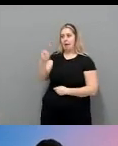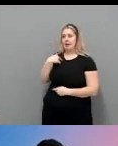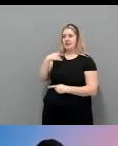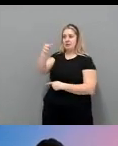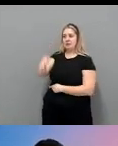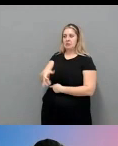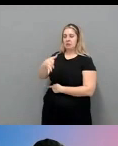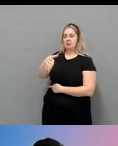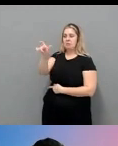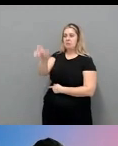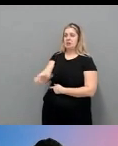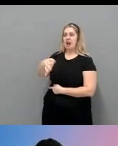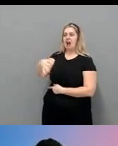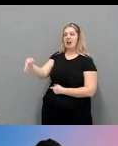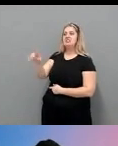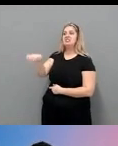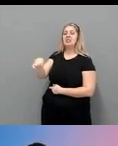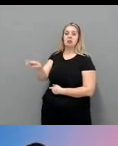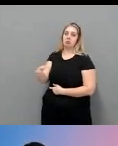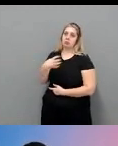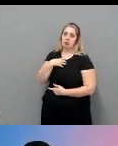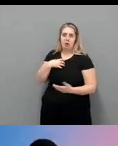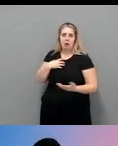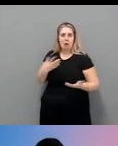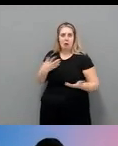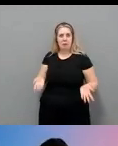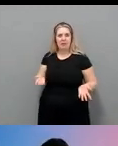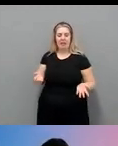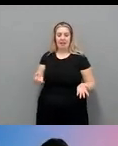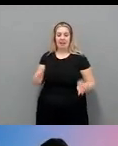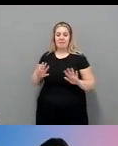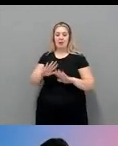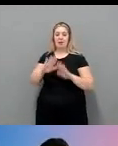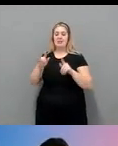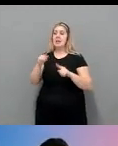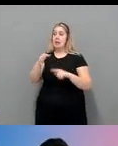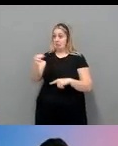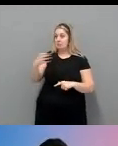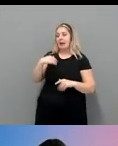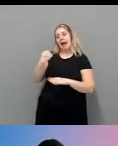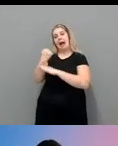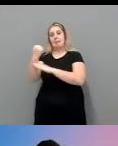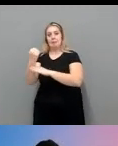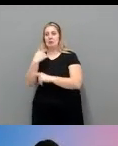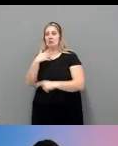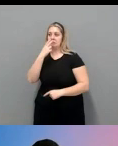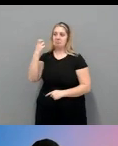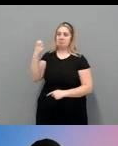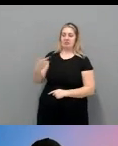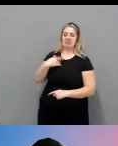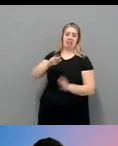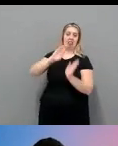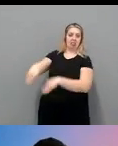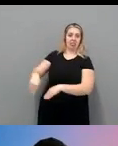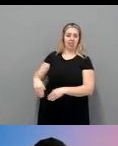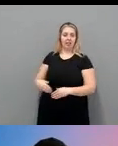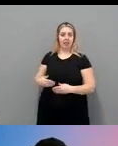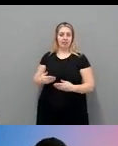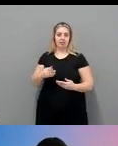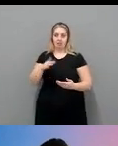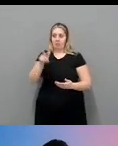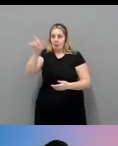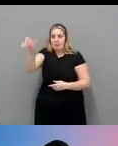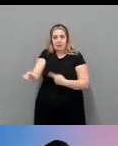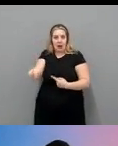idoneidad de un ser humano para, al final, ofrecerle un apoyo que simplemente está más que justificado por su